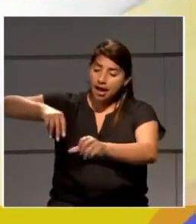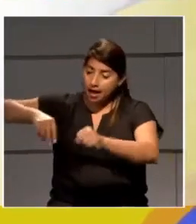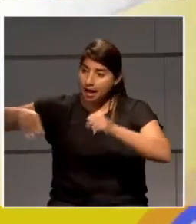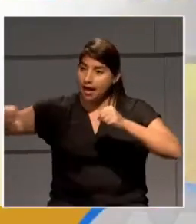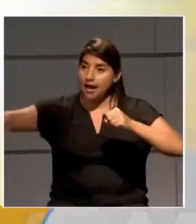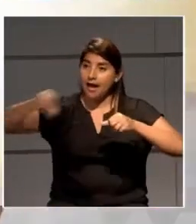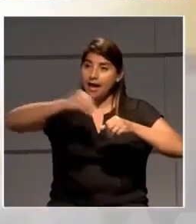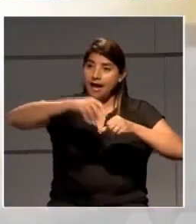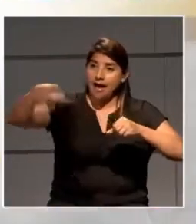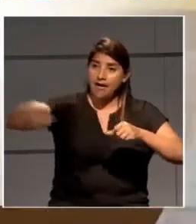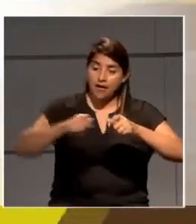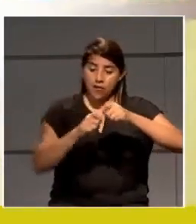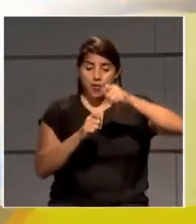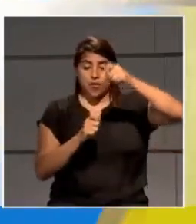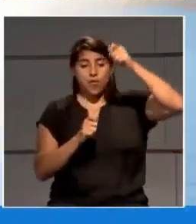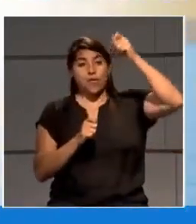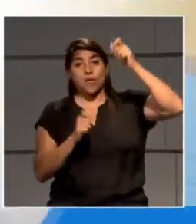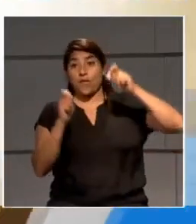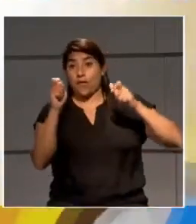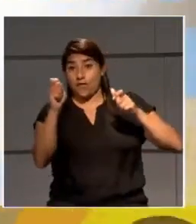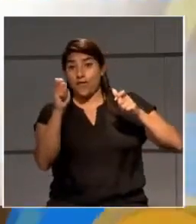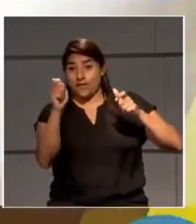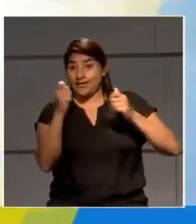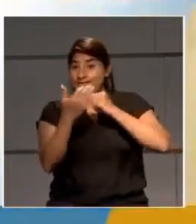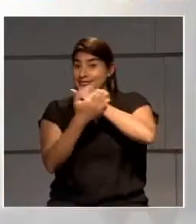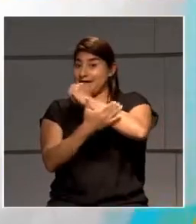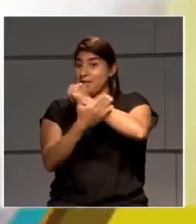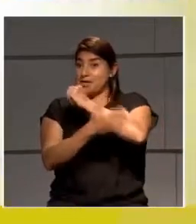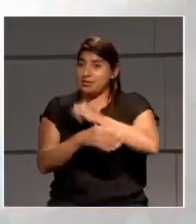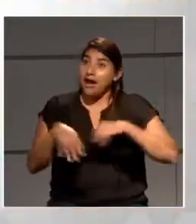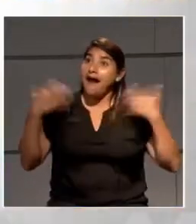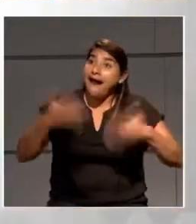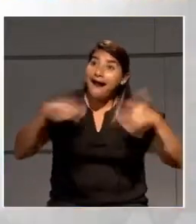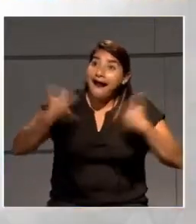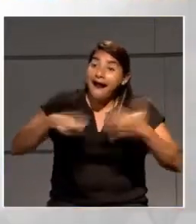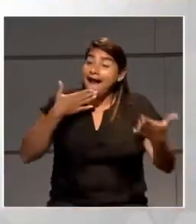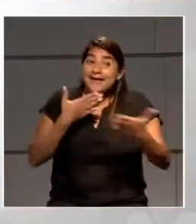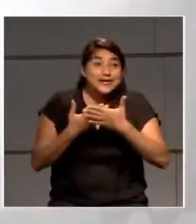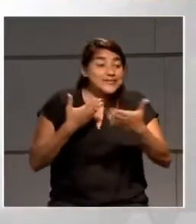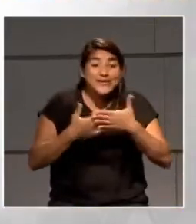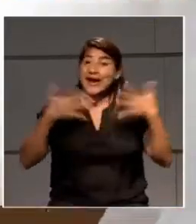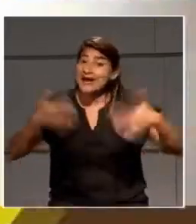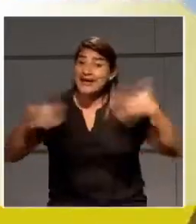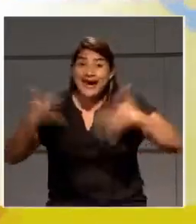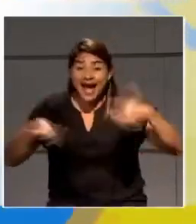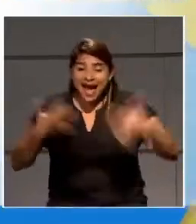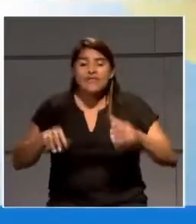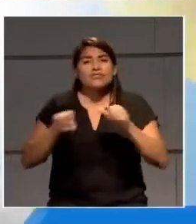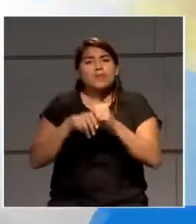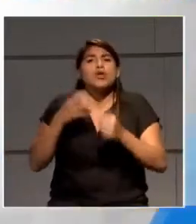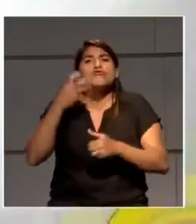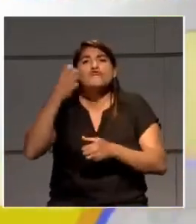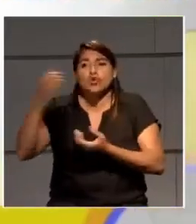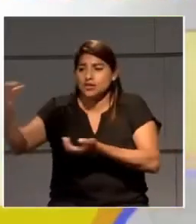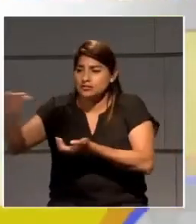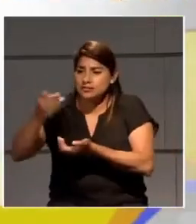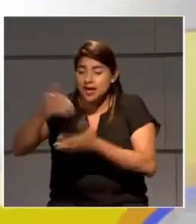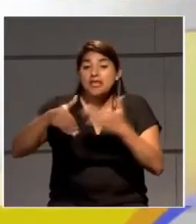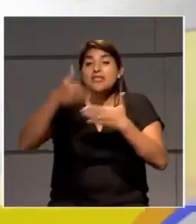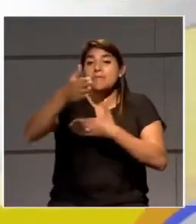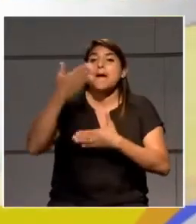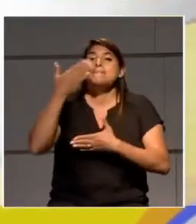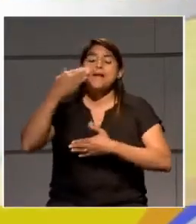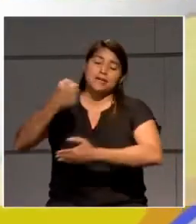yo, vean, también me traje unas ramitas. Y, ¡qué chiva, Car! Sí, entonces, y también recogíamos guayabas y después mi mamá